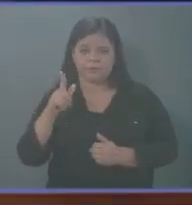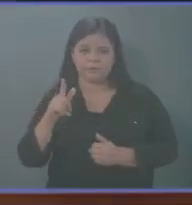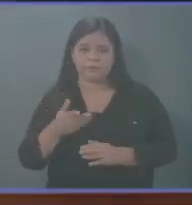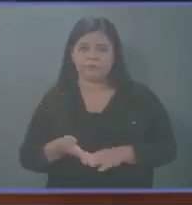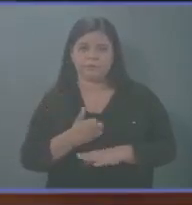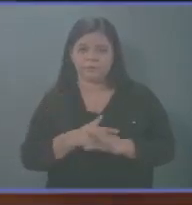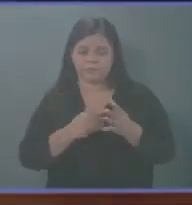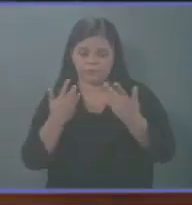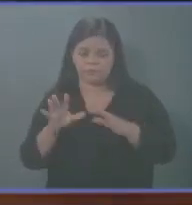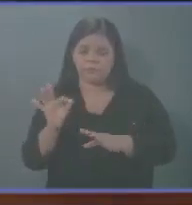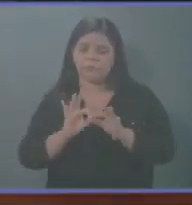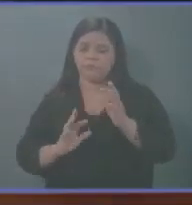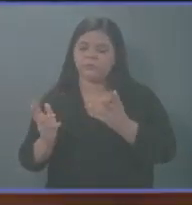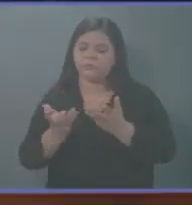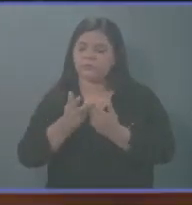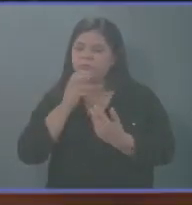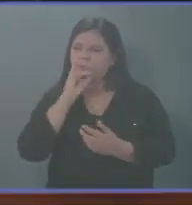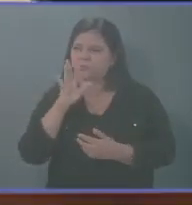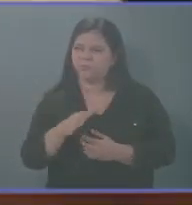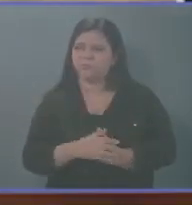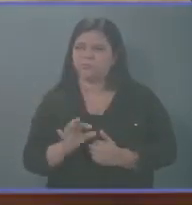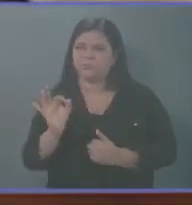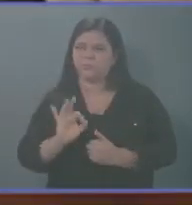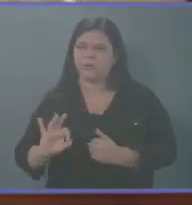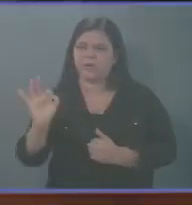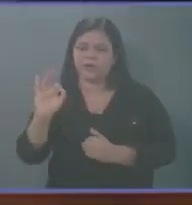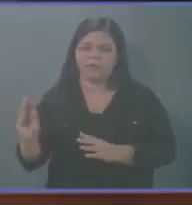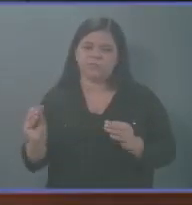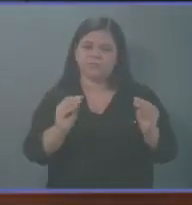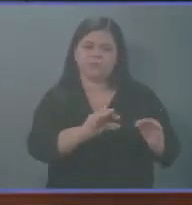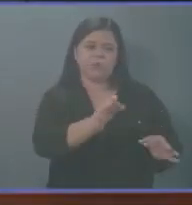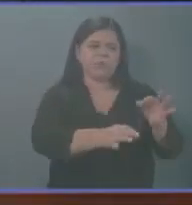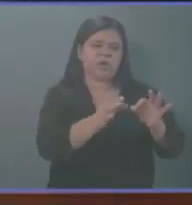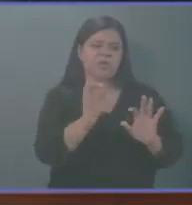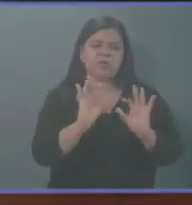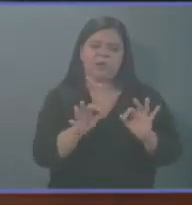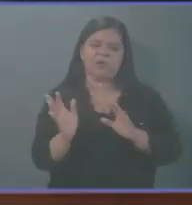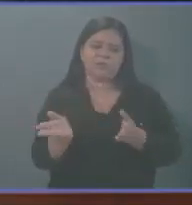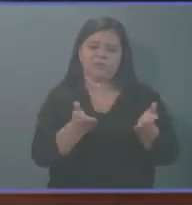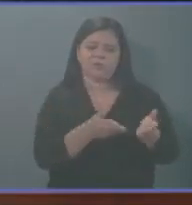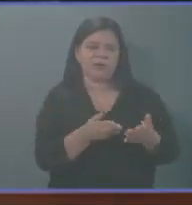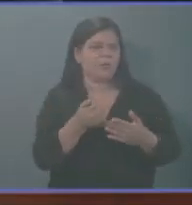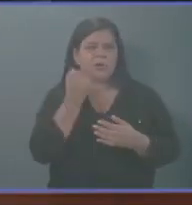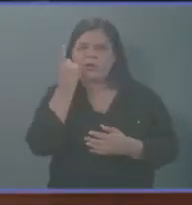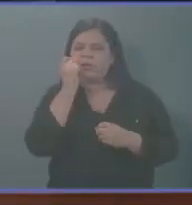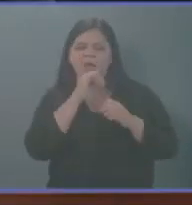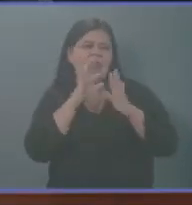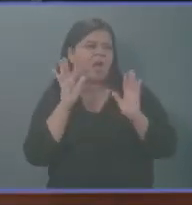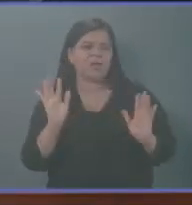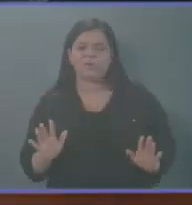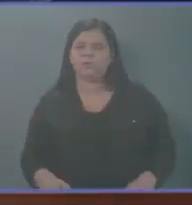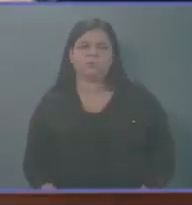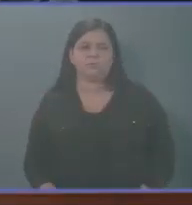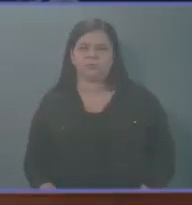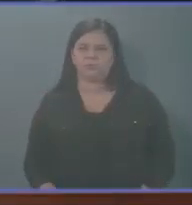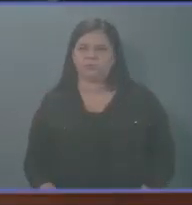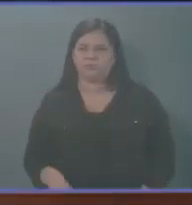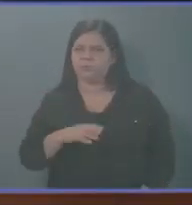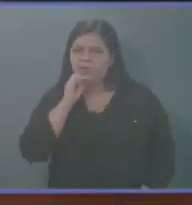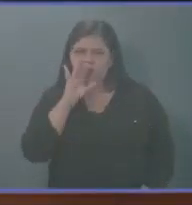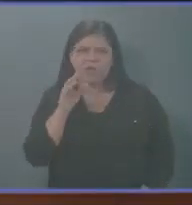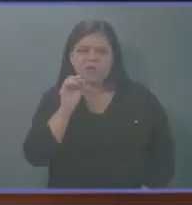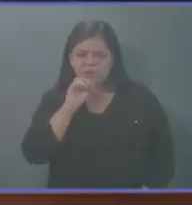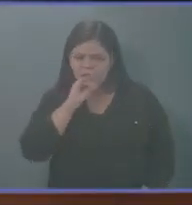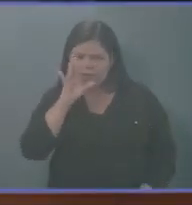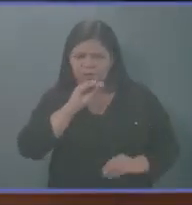hubo colegas que dijeron que mejor esto pasara a los juzgados, porque no había claridad. Así, con